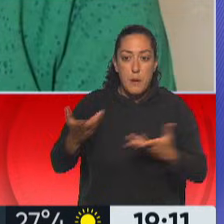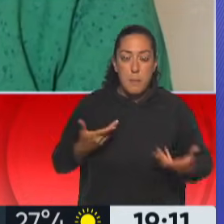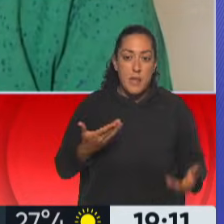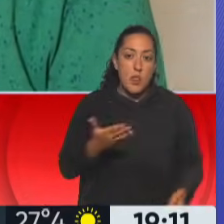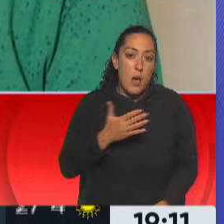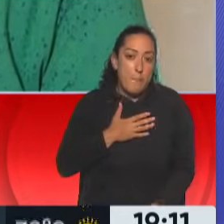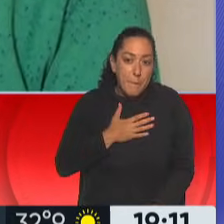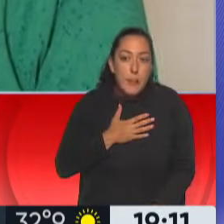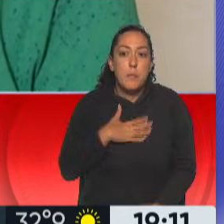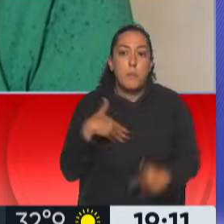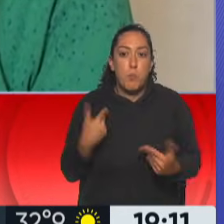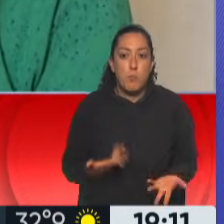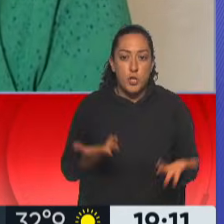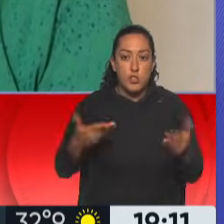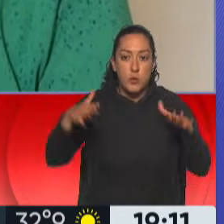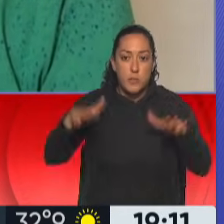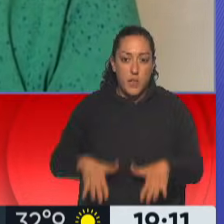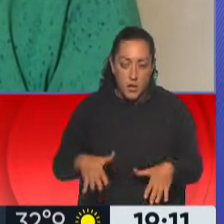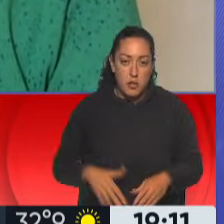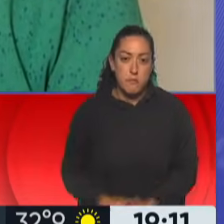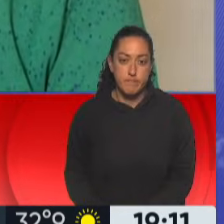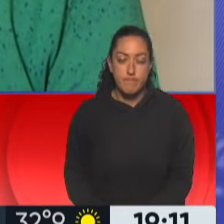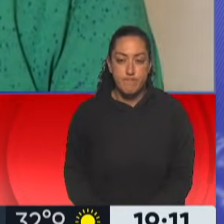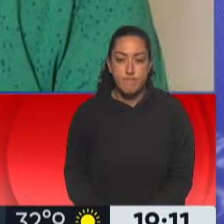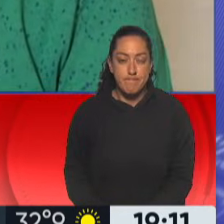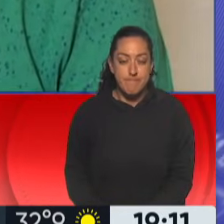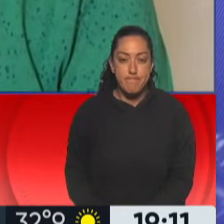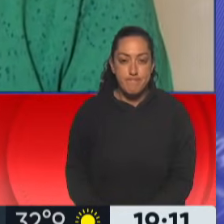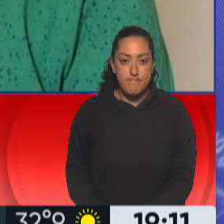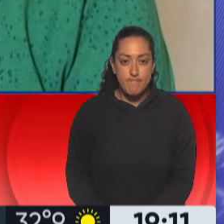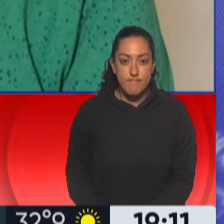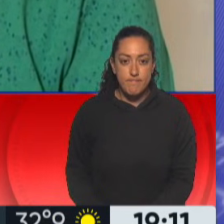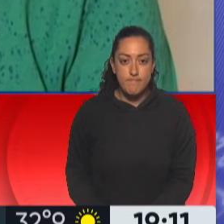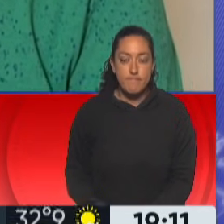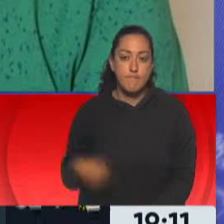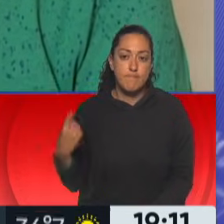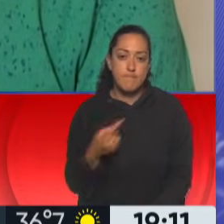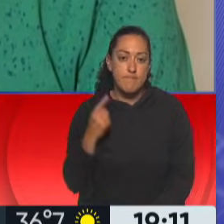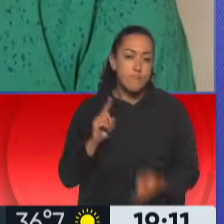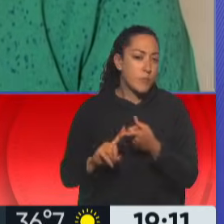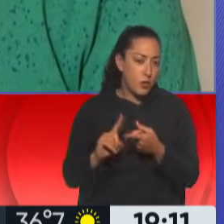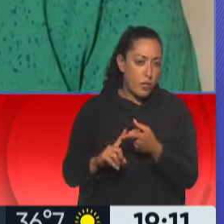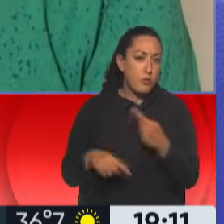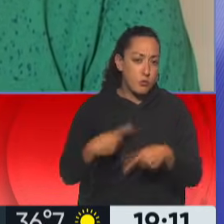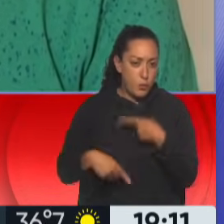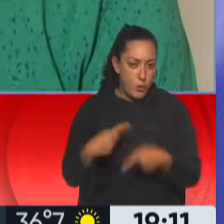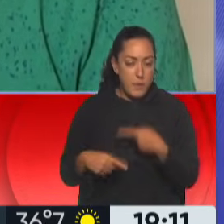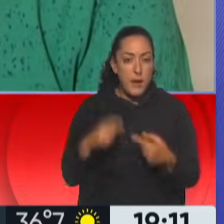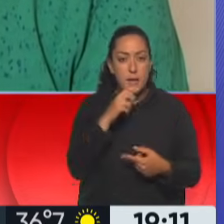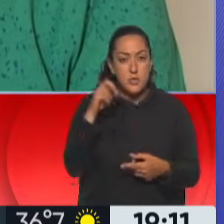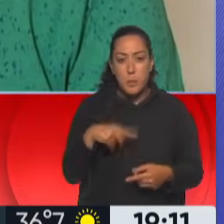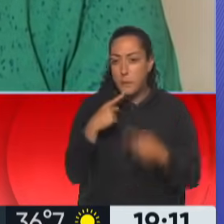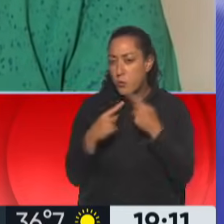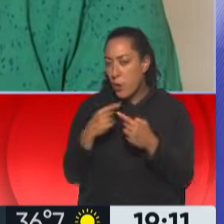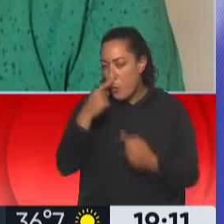brazos abiertos y aquí me quedaré. Lidio, mientras seguimos comunicados allí, enseguida le paso a Gastón para las últimas